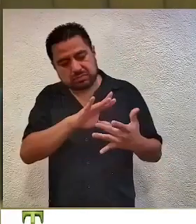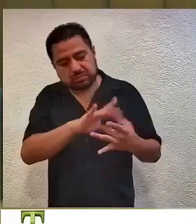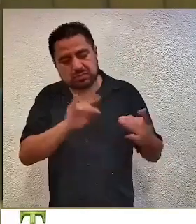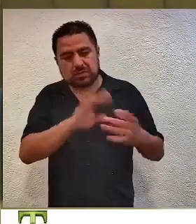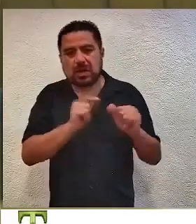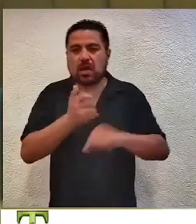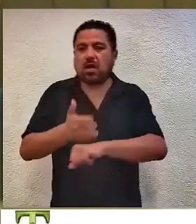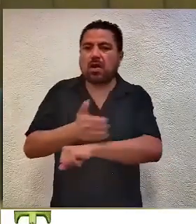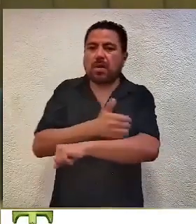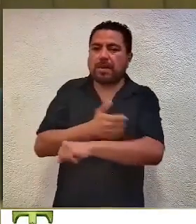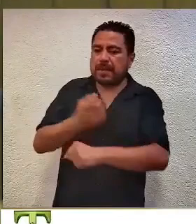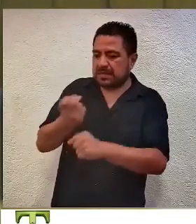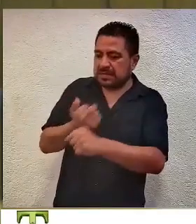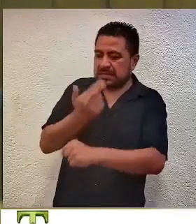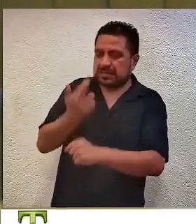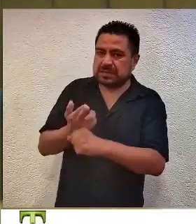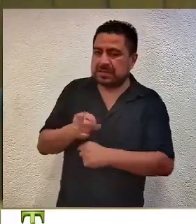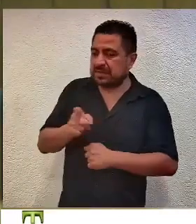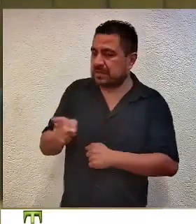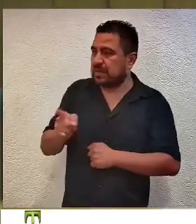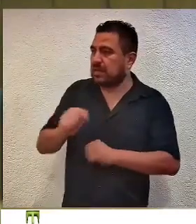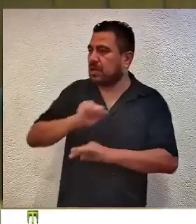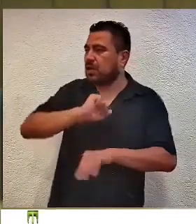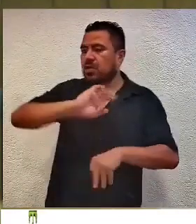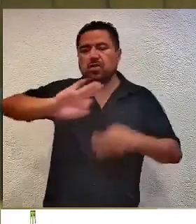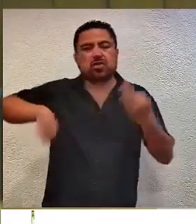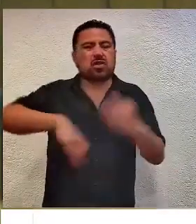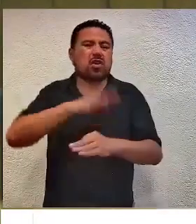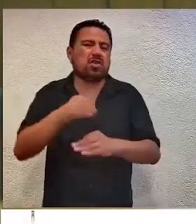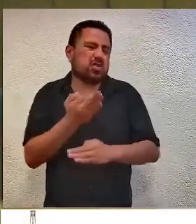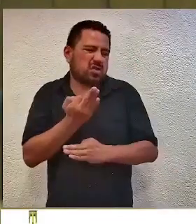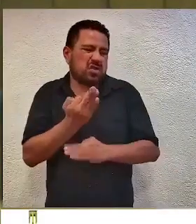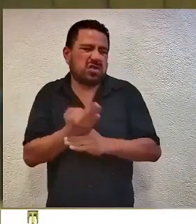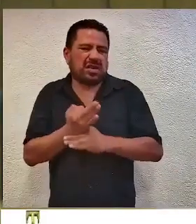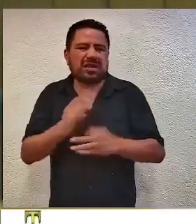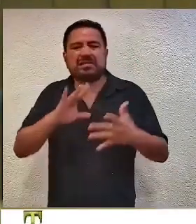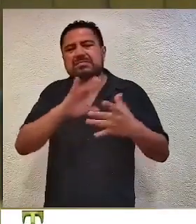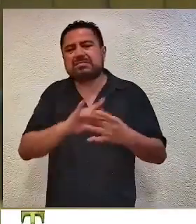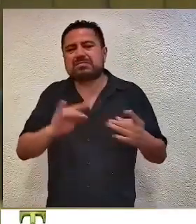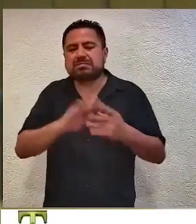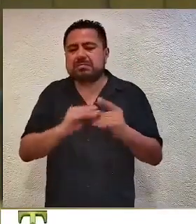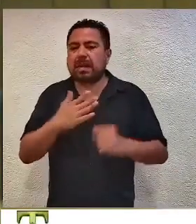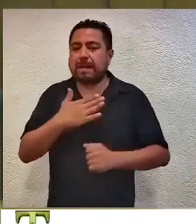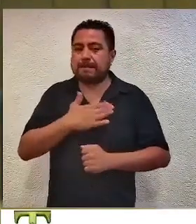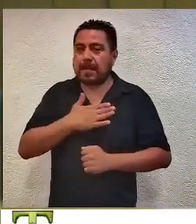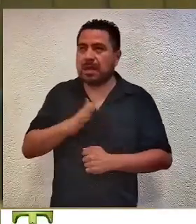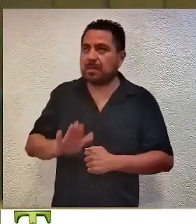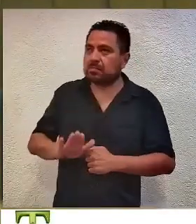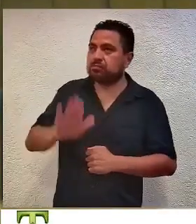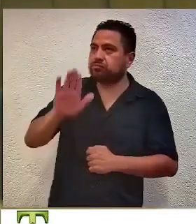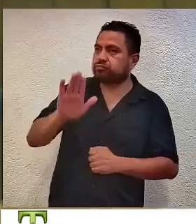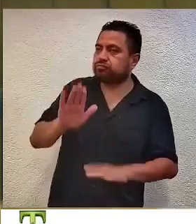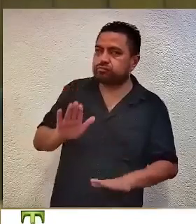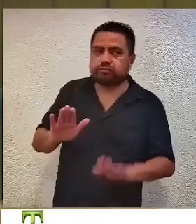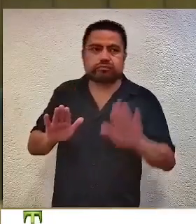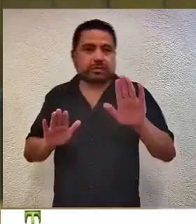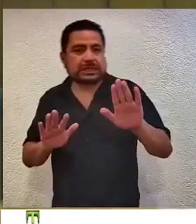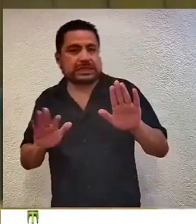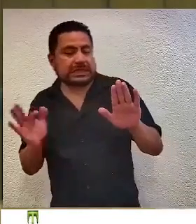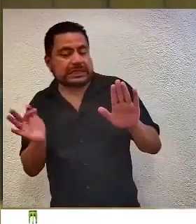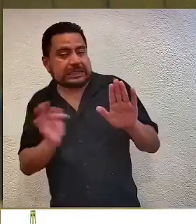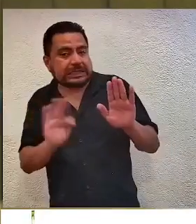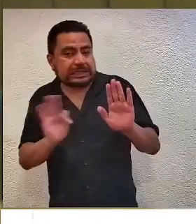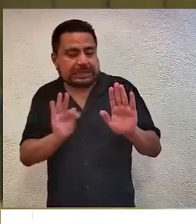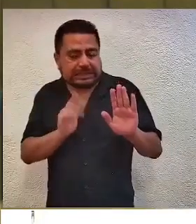compañero secretario que todo lo expuesto a mi intervención en este posible